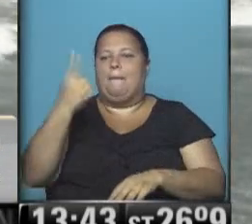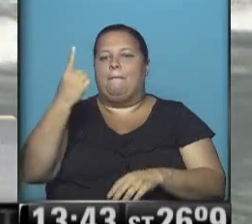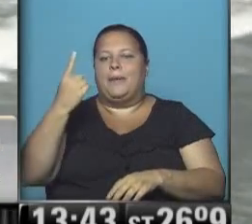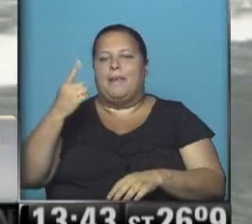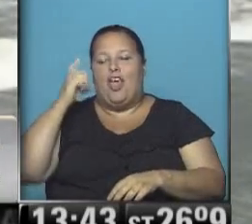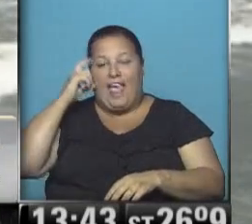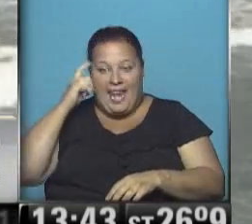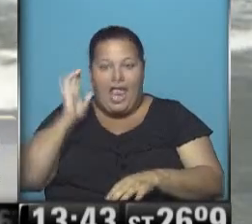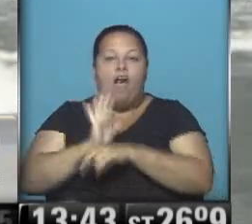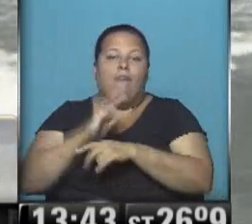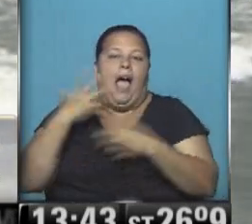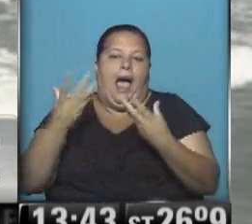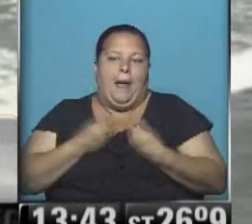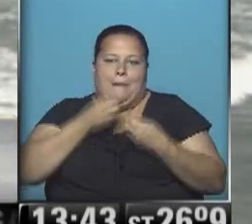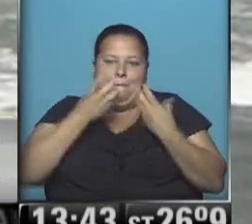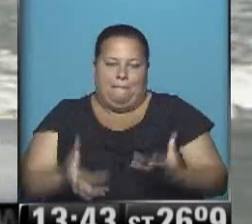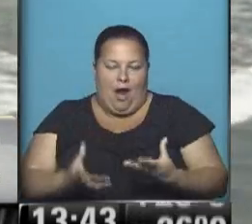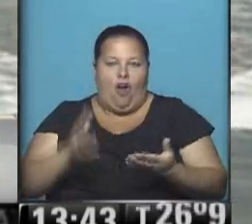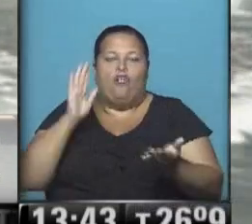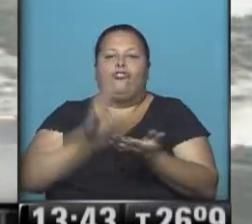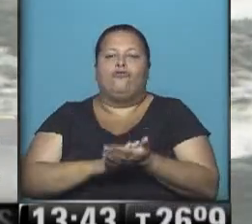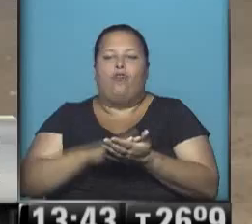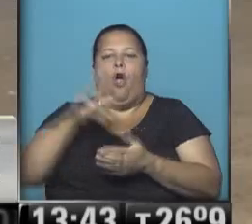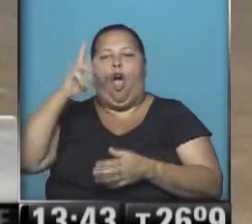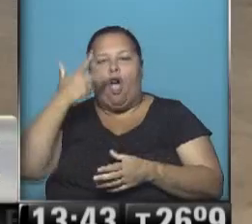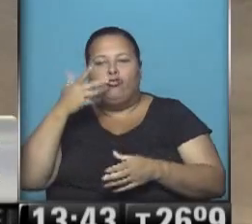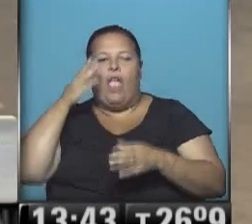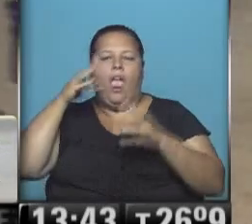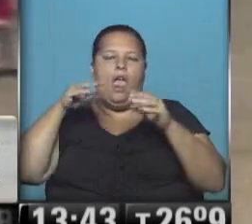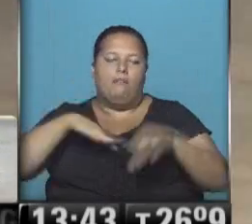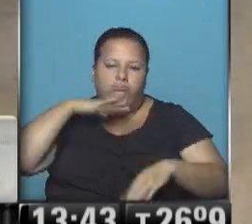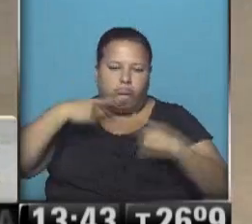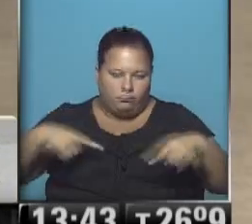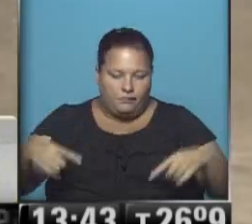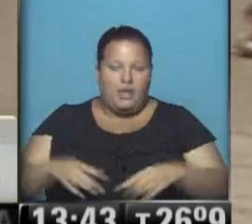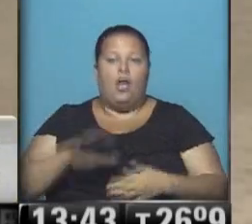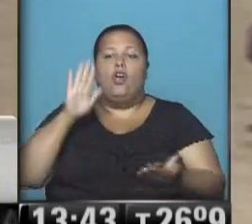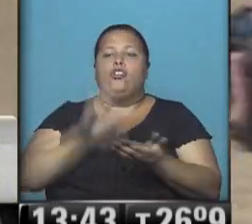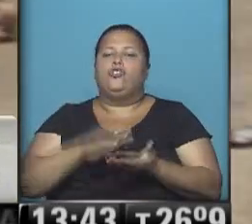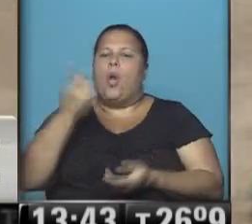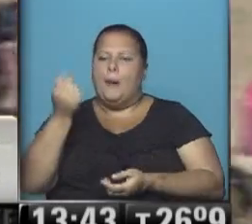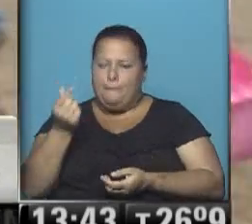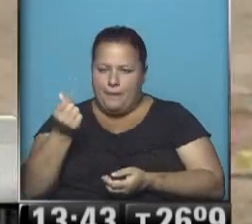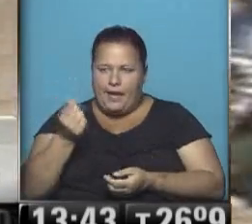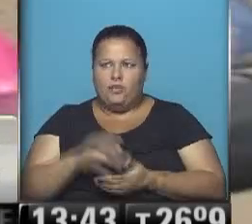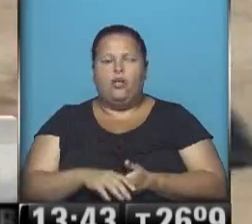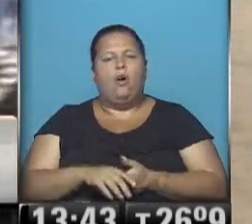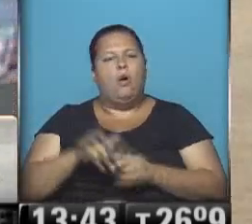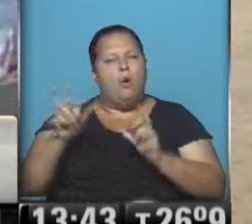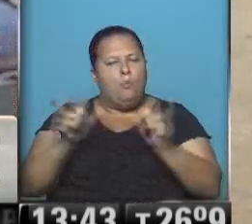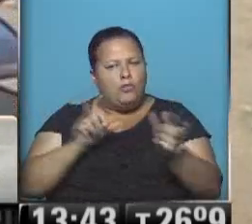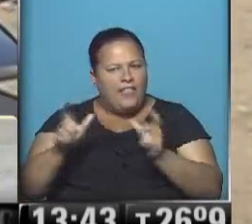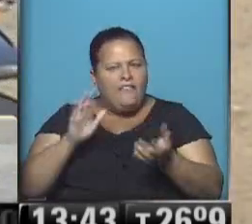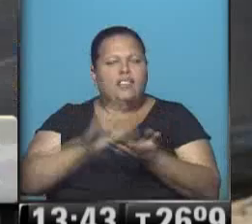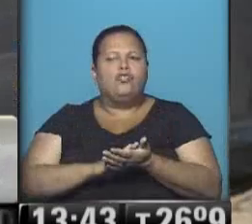del año. Y eso ayudó mucho a mejorar lo que es la ocupación hotelera. En materia de precios, ¿hay mucha diferencia